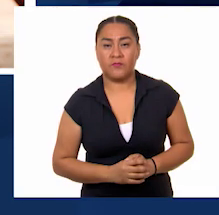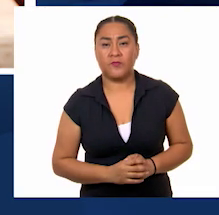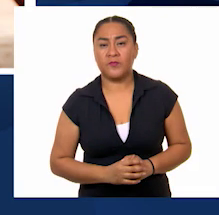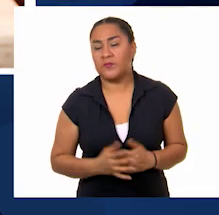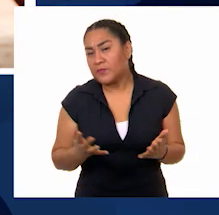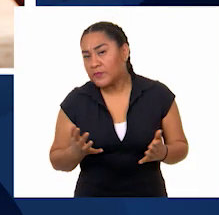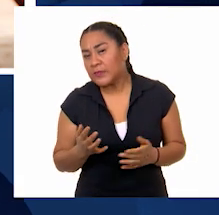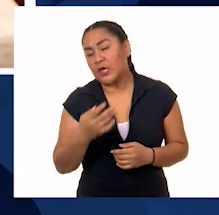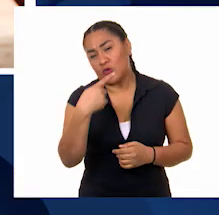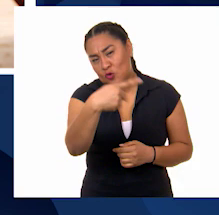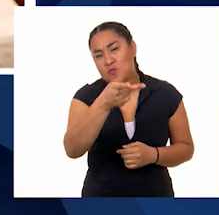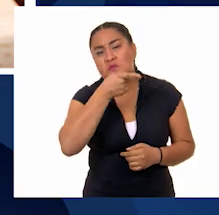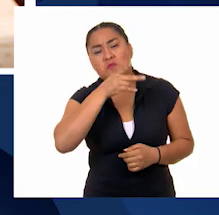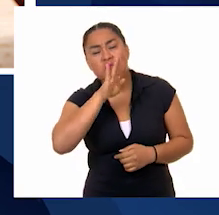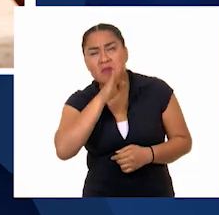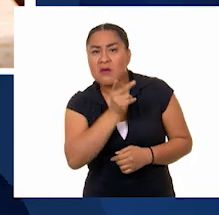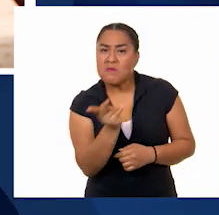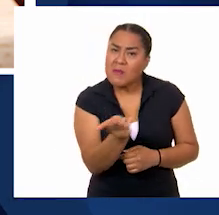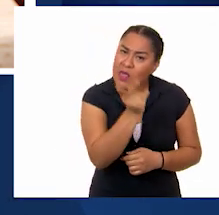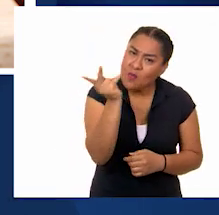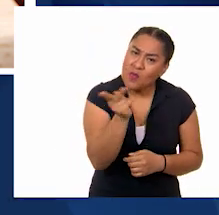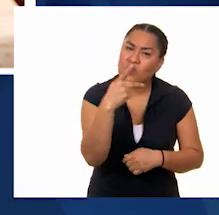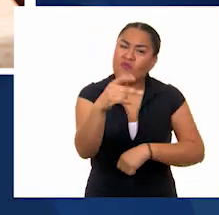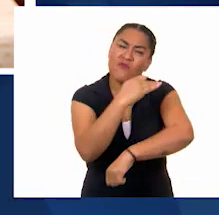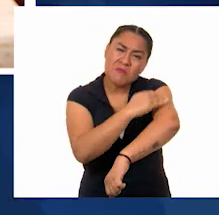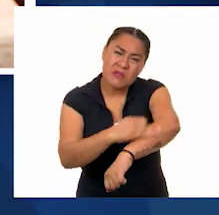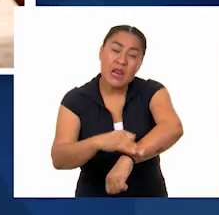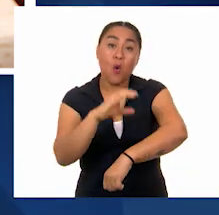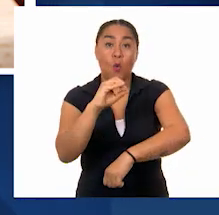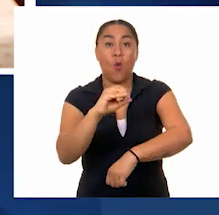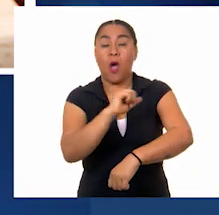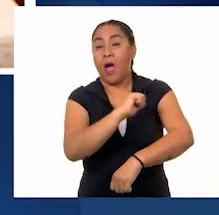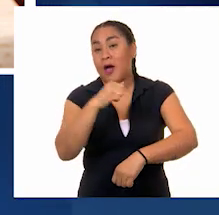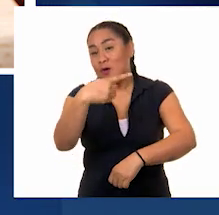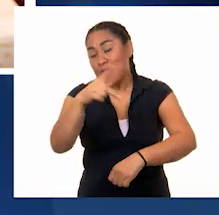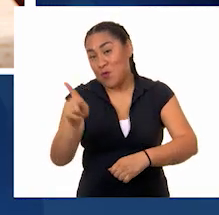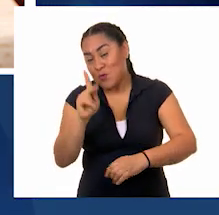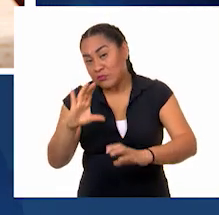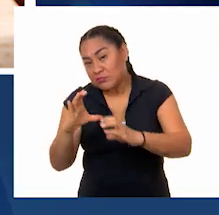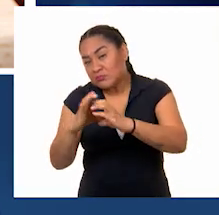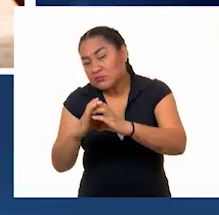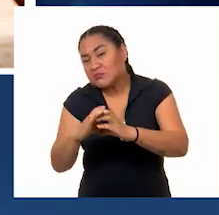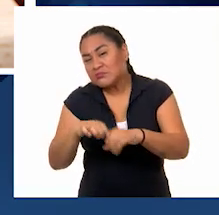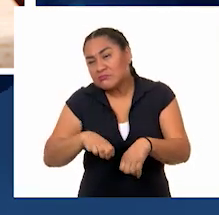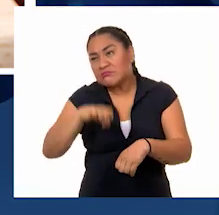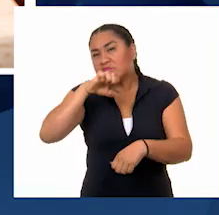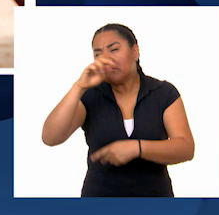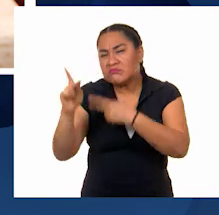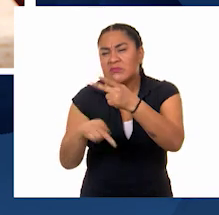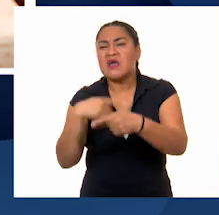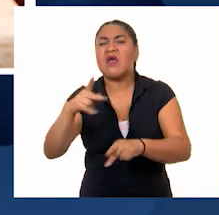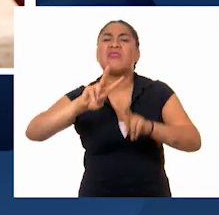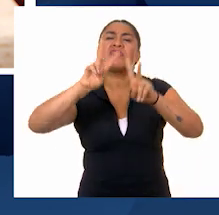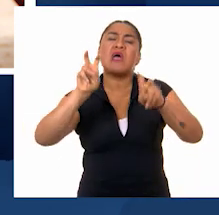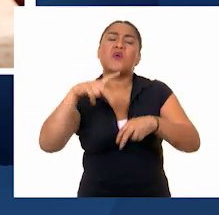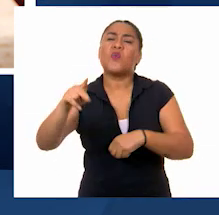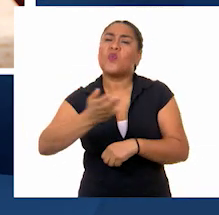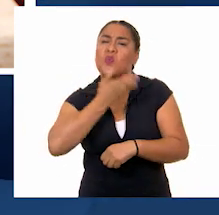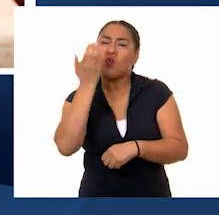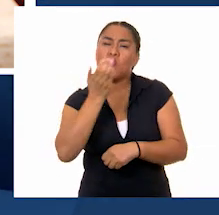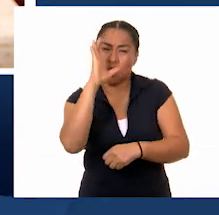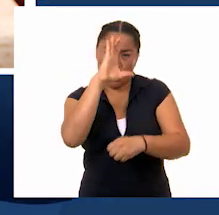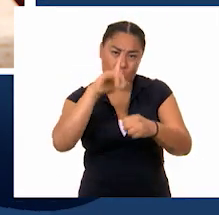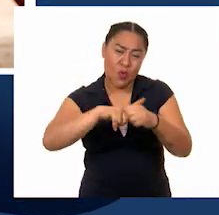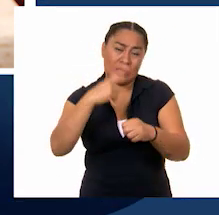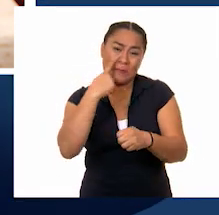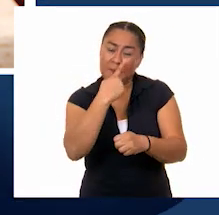Pregunten a sus papás o a un familiar cercano o a los sabios de la comunidad acerca del tema o práctica cultural que hayan elegido.